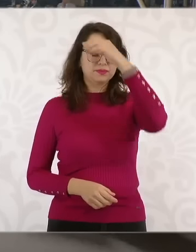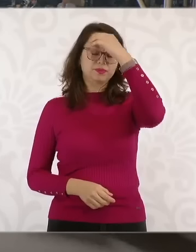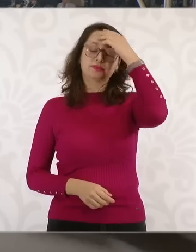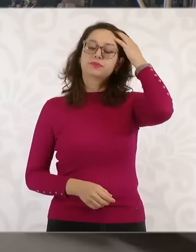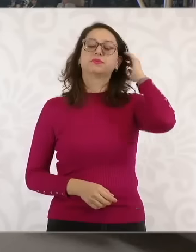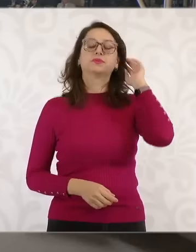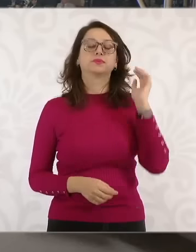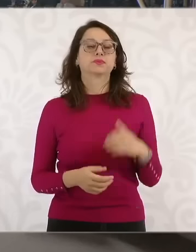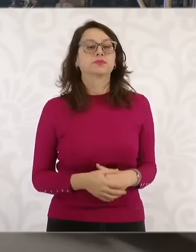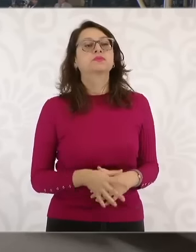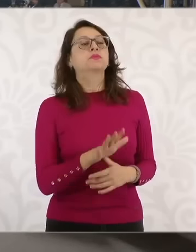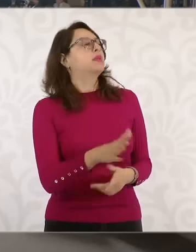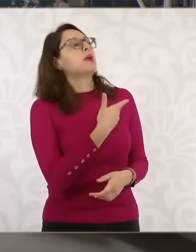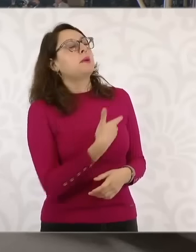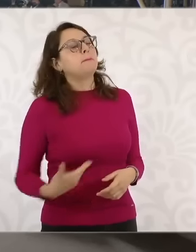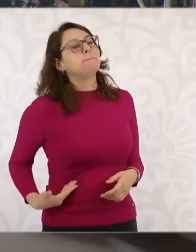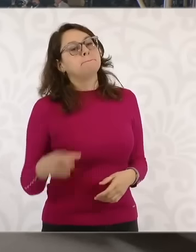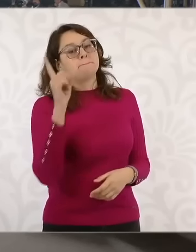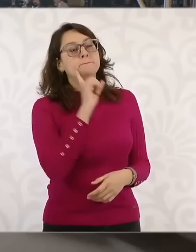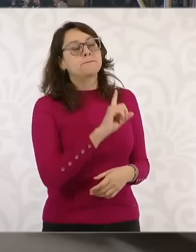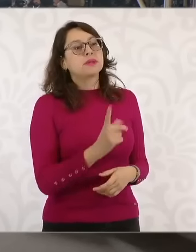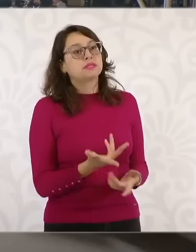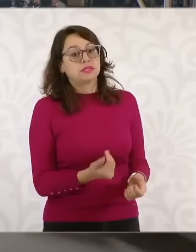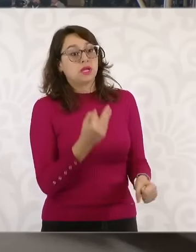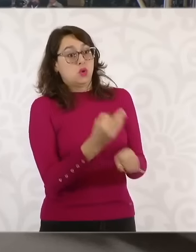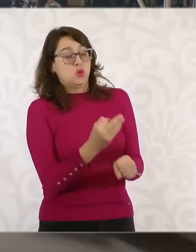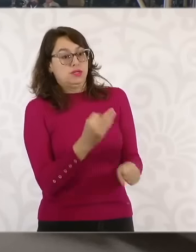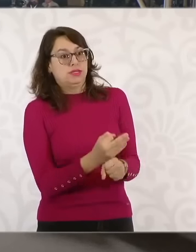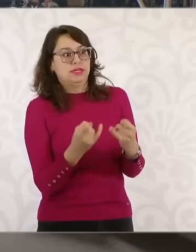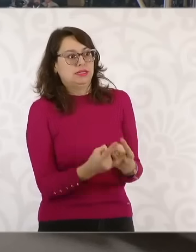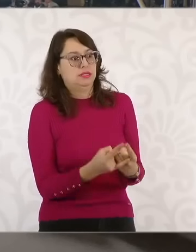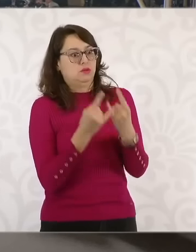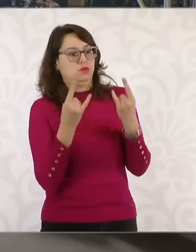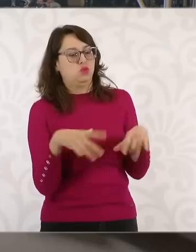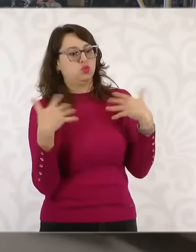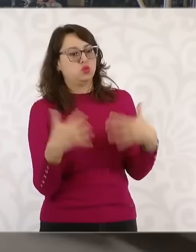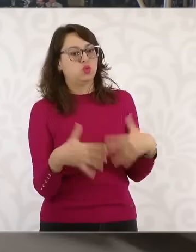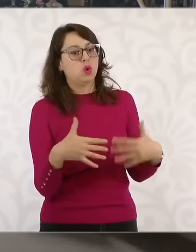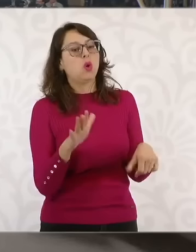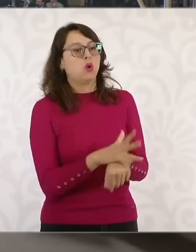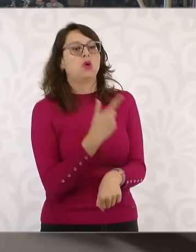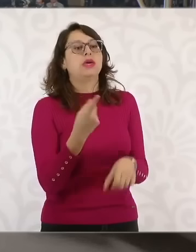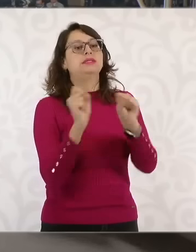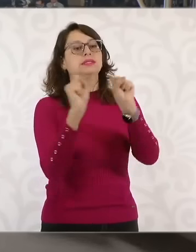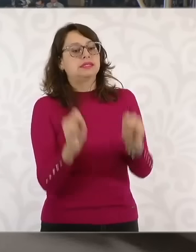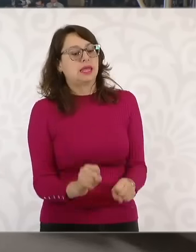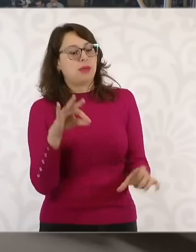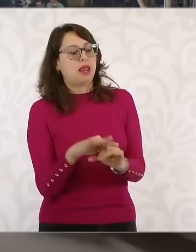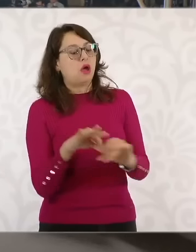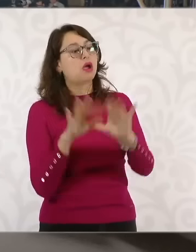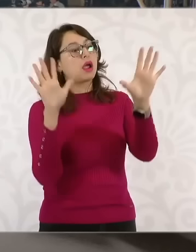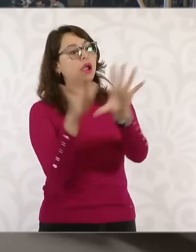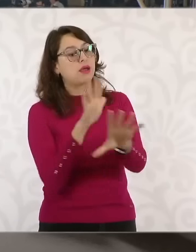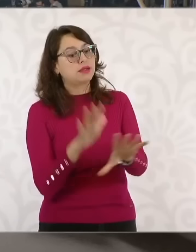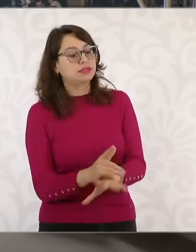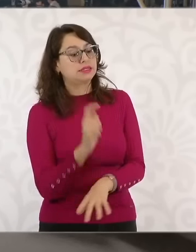Bueno. Y Presidenta, pues justo este momento es tan importante, tan histórico, porque reformar nuestro sistema electoral nos garantiza que